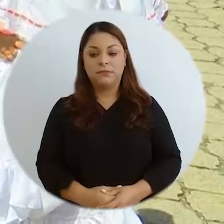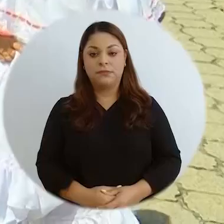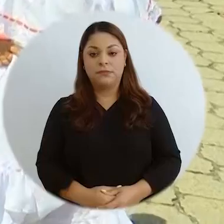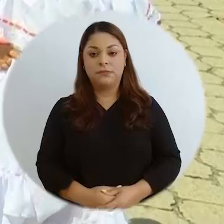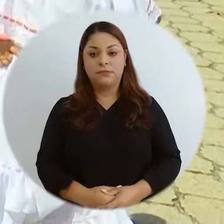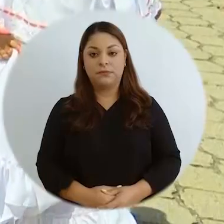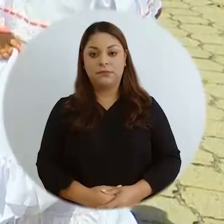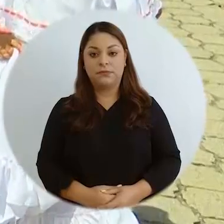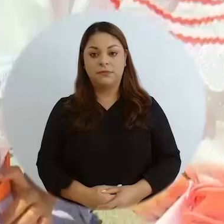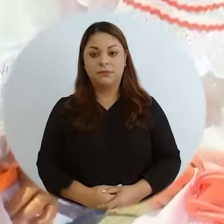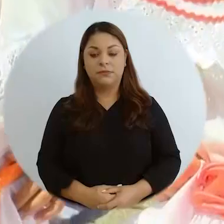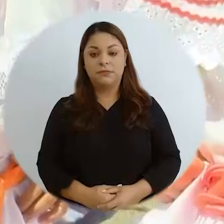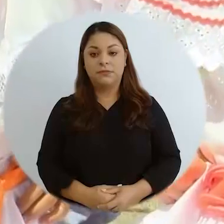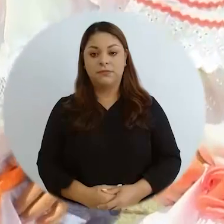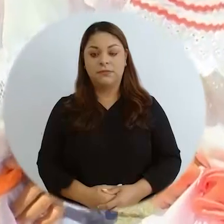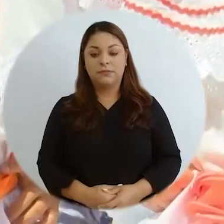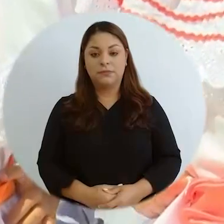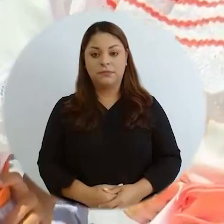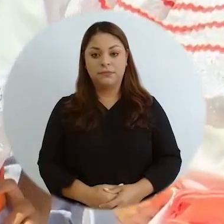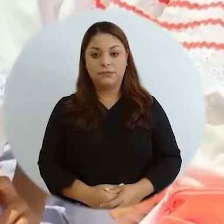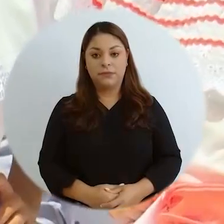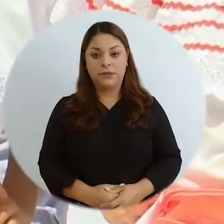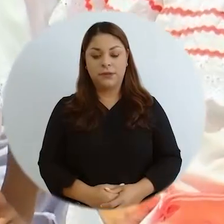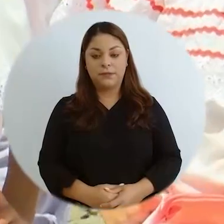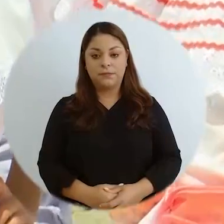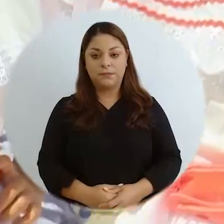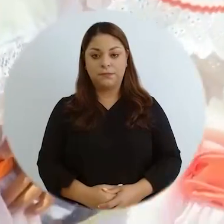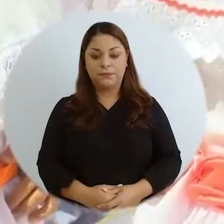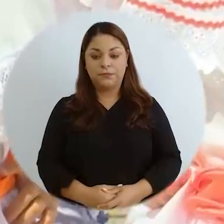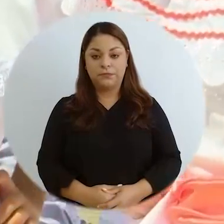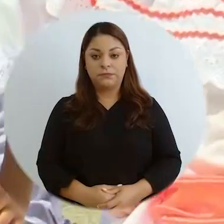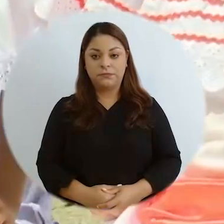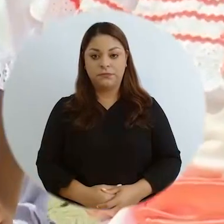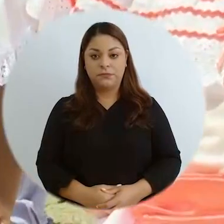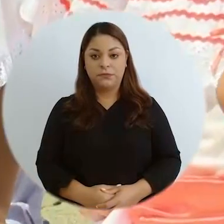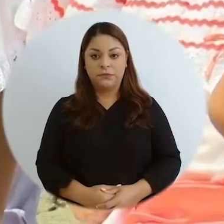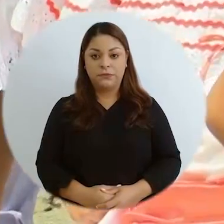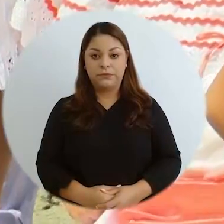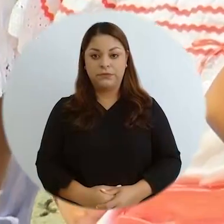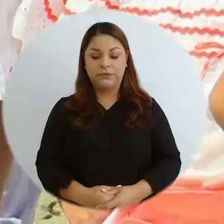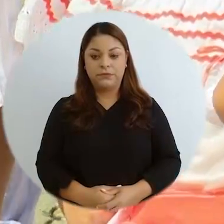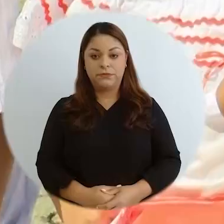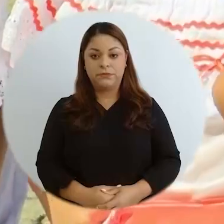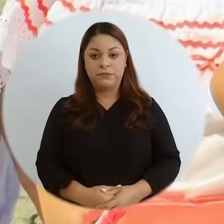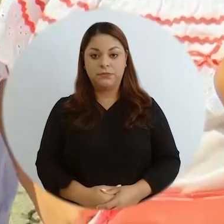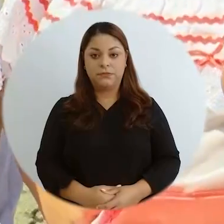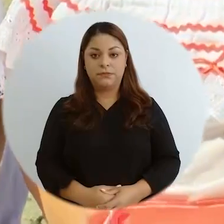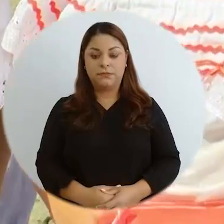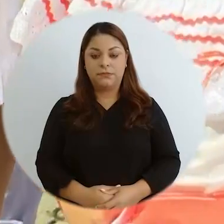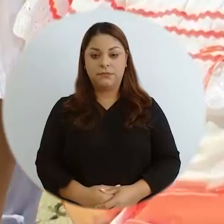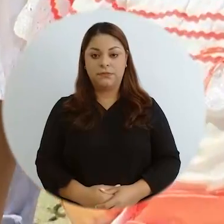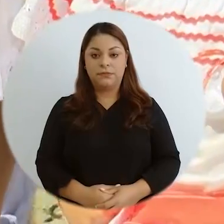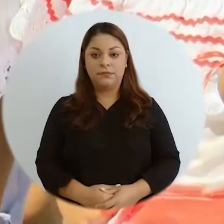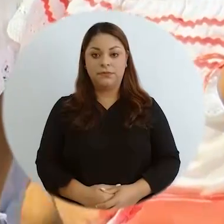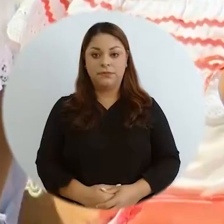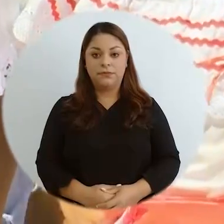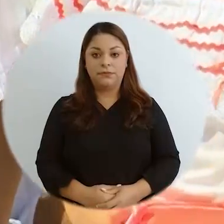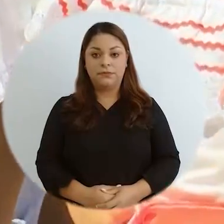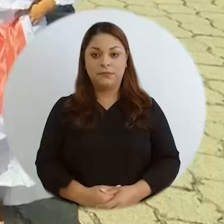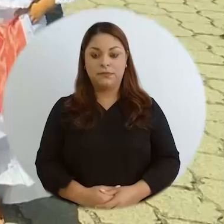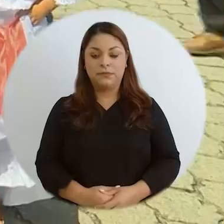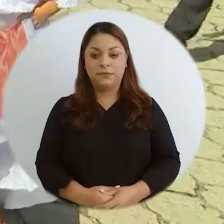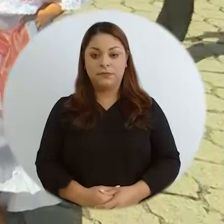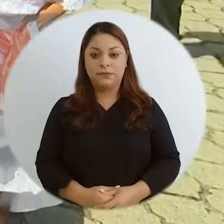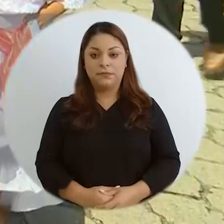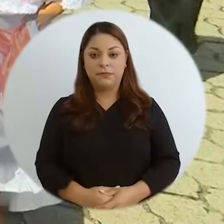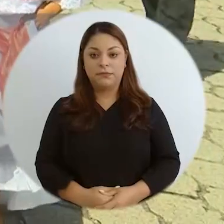de 2024 una pérdida prácticamente de 18 puntos porcentuales que no se dan de la noche a la mañana, sino que